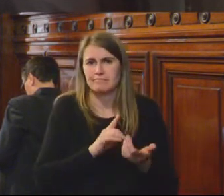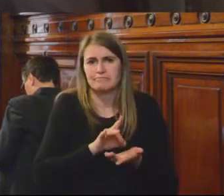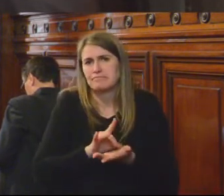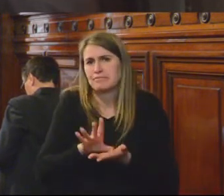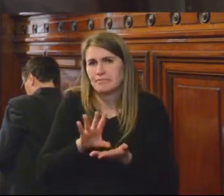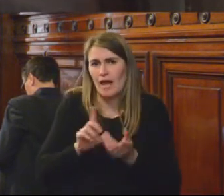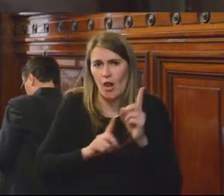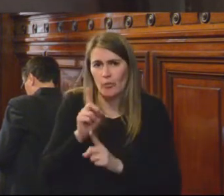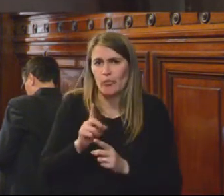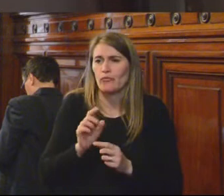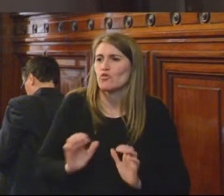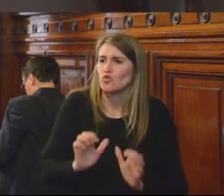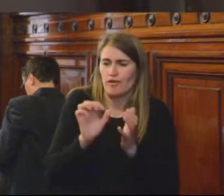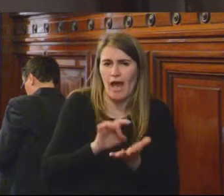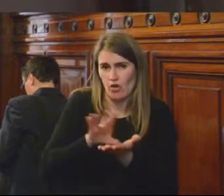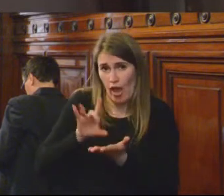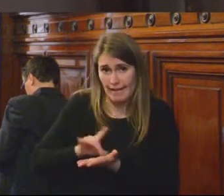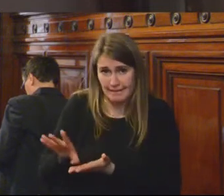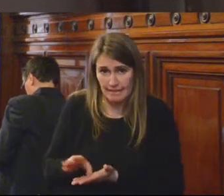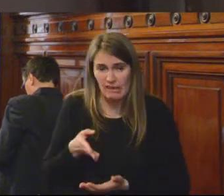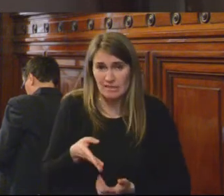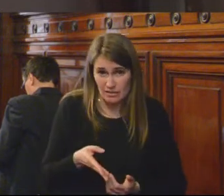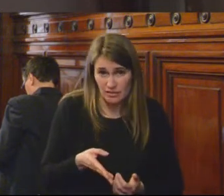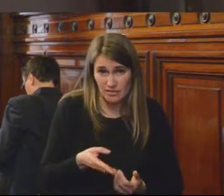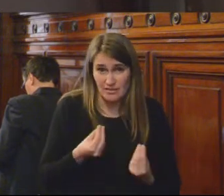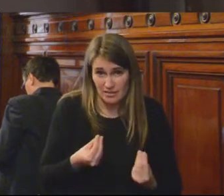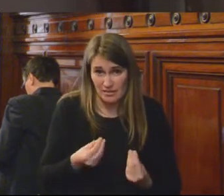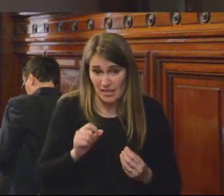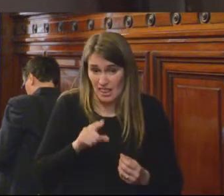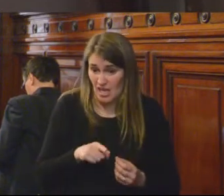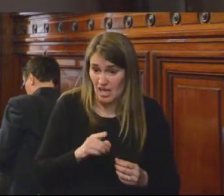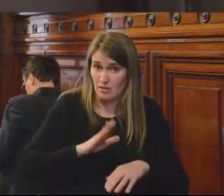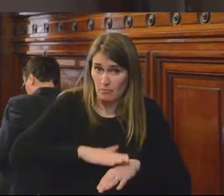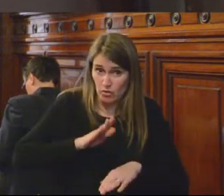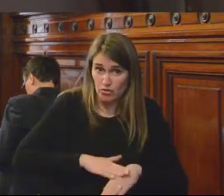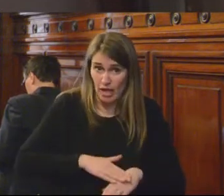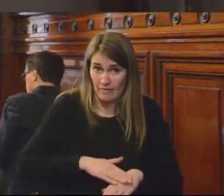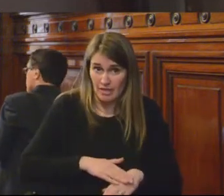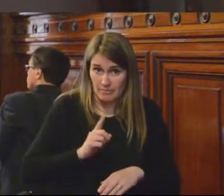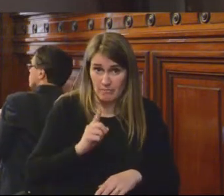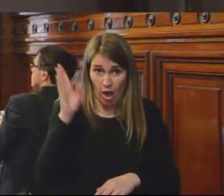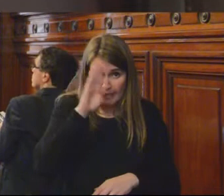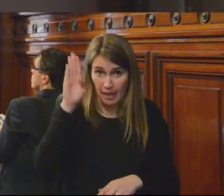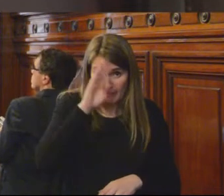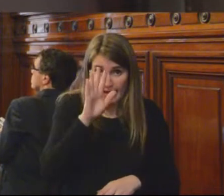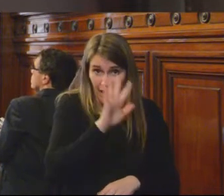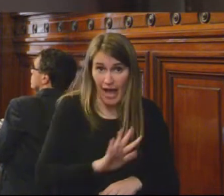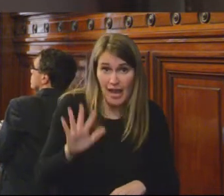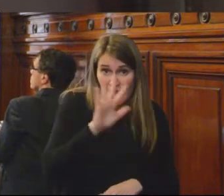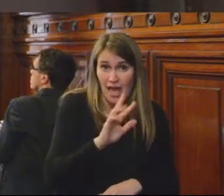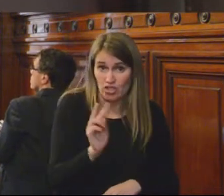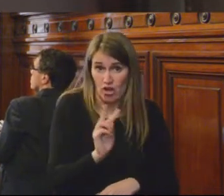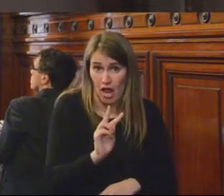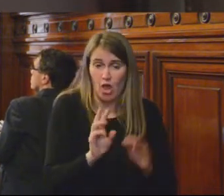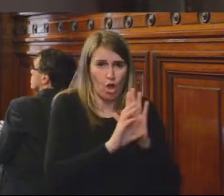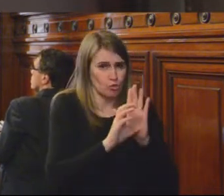alto funcionario, que es una función de la Asamblea Nacional. La constituyente no la tiene, la tendrá